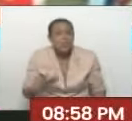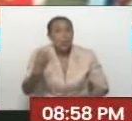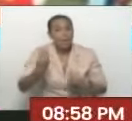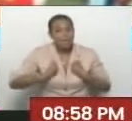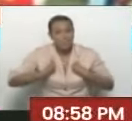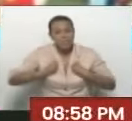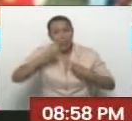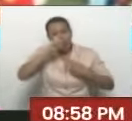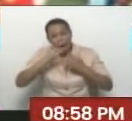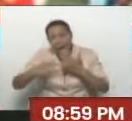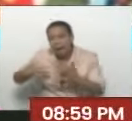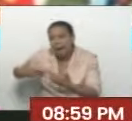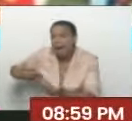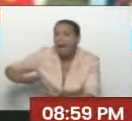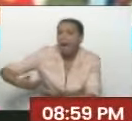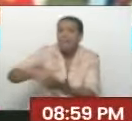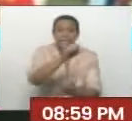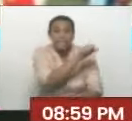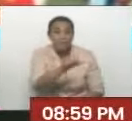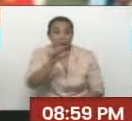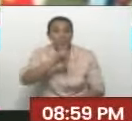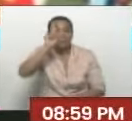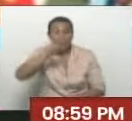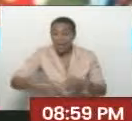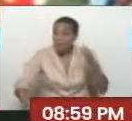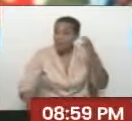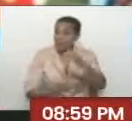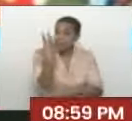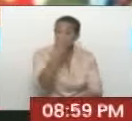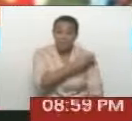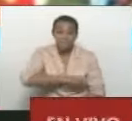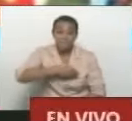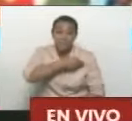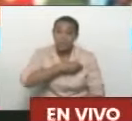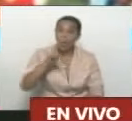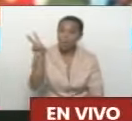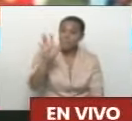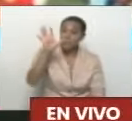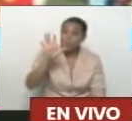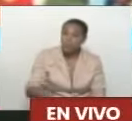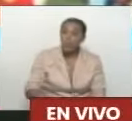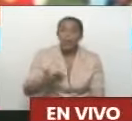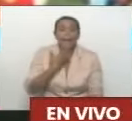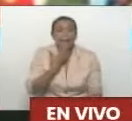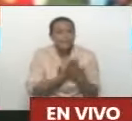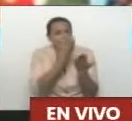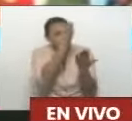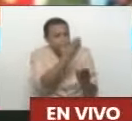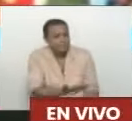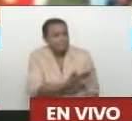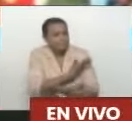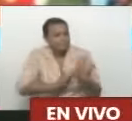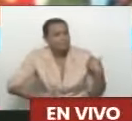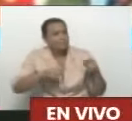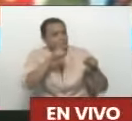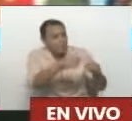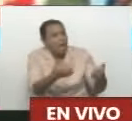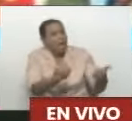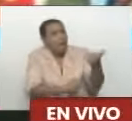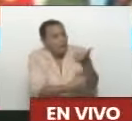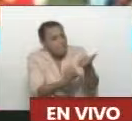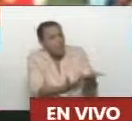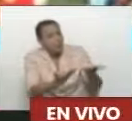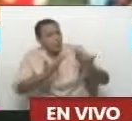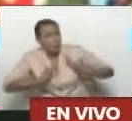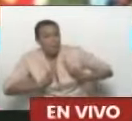vivido durante esta semana con el lanzamiento, y ahí vuelvo una vez más, agradecemos la iniciativa y además el apoyo.